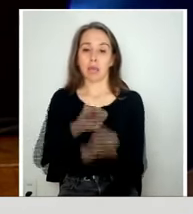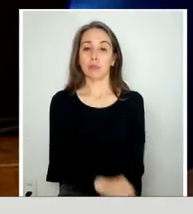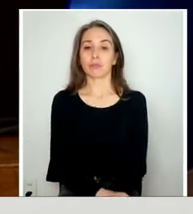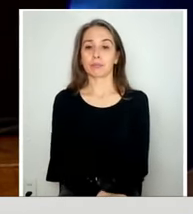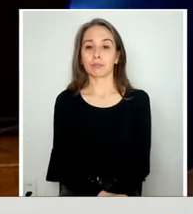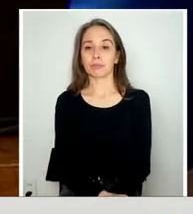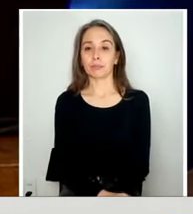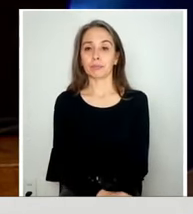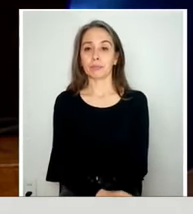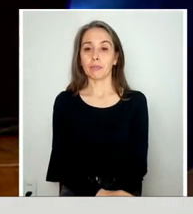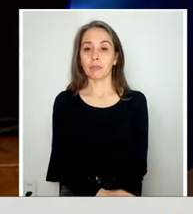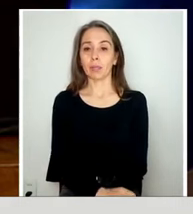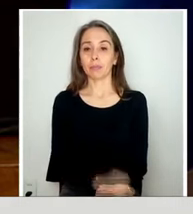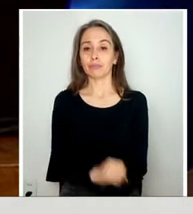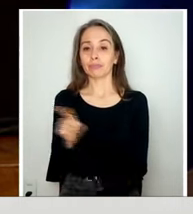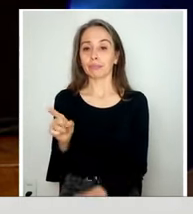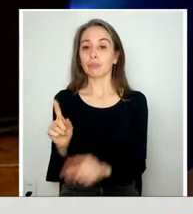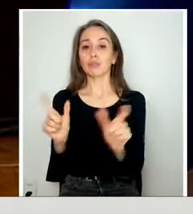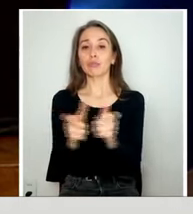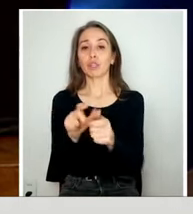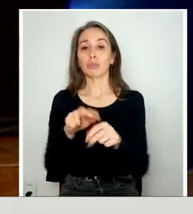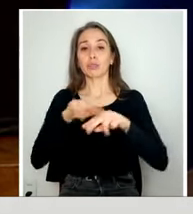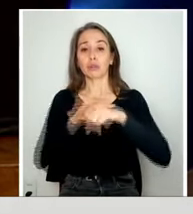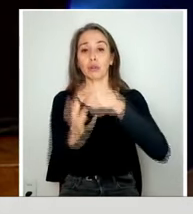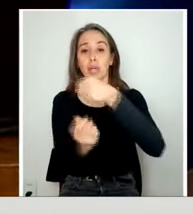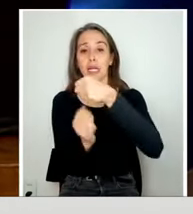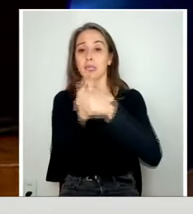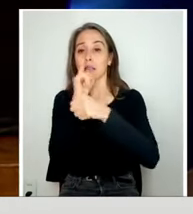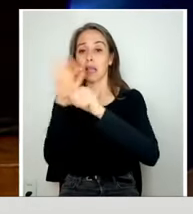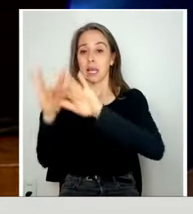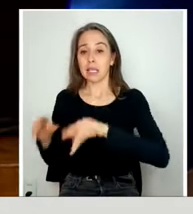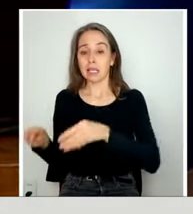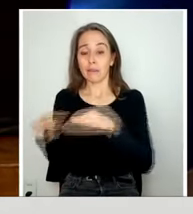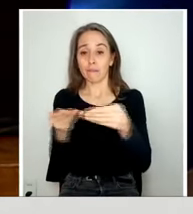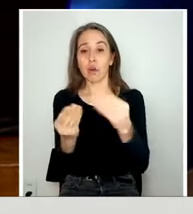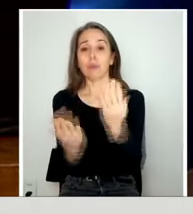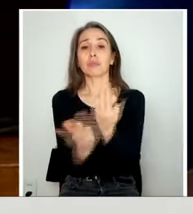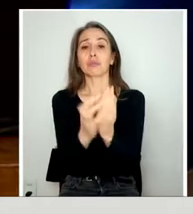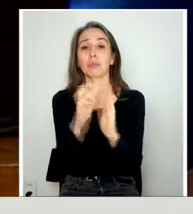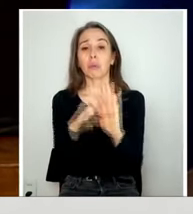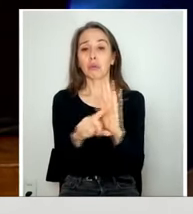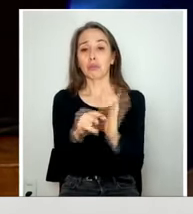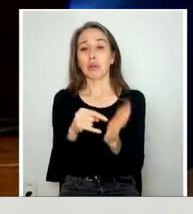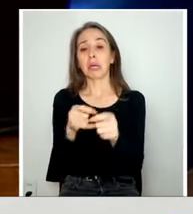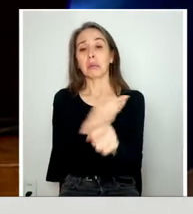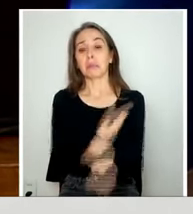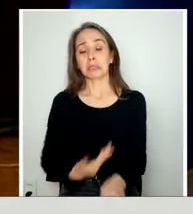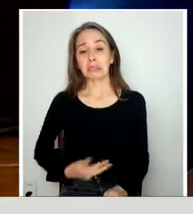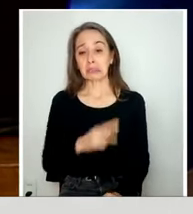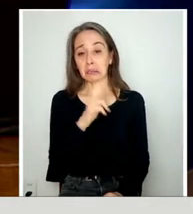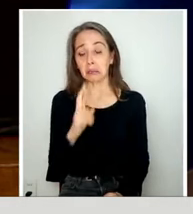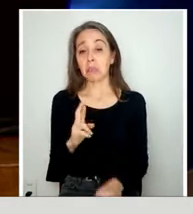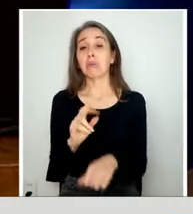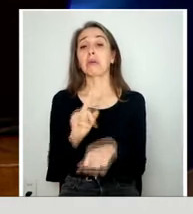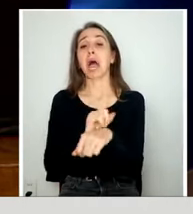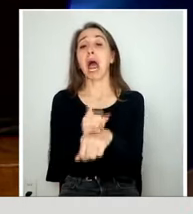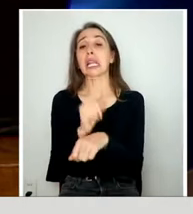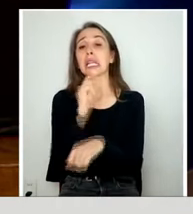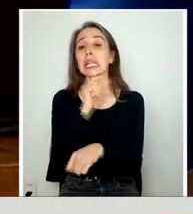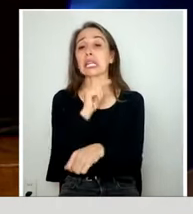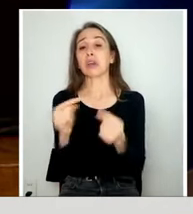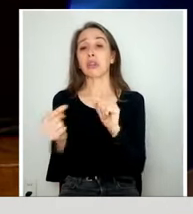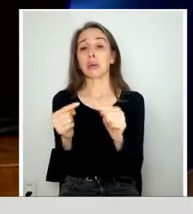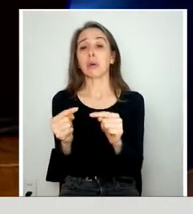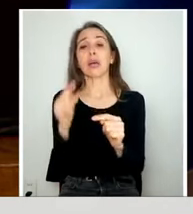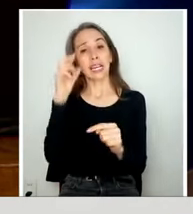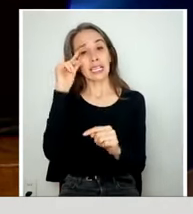informe de la comisión de hacienda recaído en el proyecto iniciado un mensaje Con urgencia calificada de discusión inmediata que crea convenios de pago para